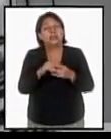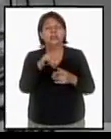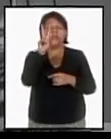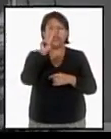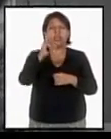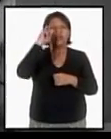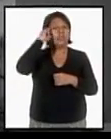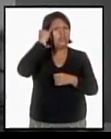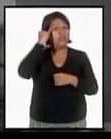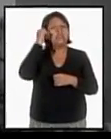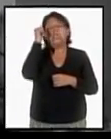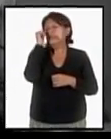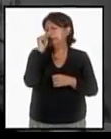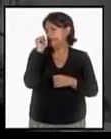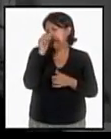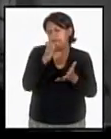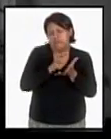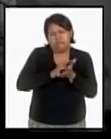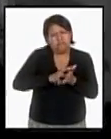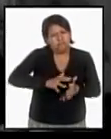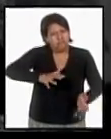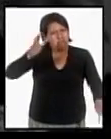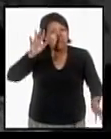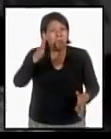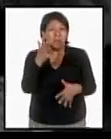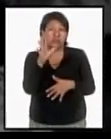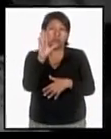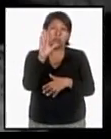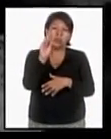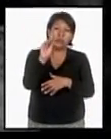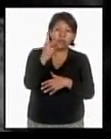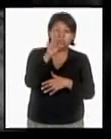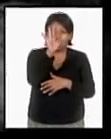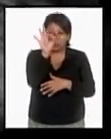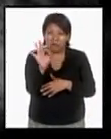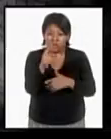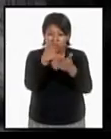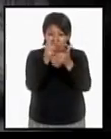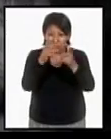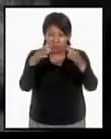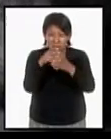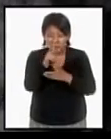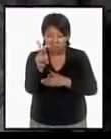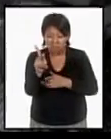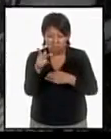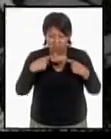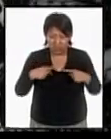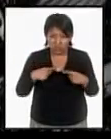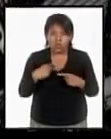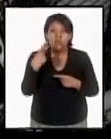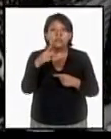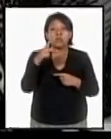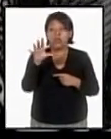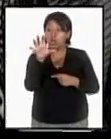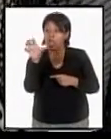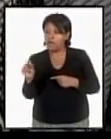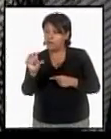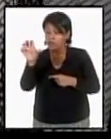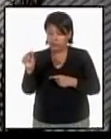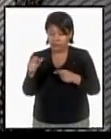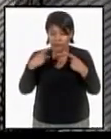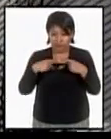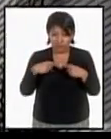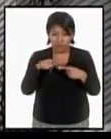siempre fueron, ellos sí, inmensa mayoría, casi un 98% de la población, pero los africanos en muchas regiones